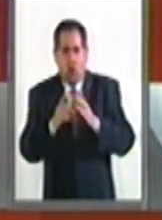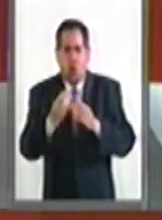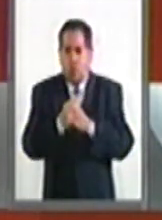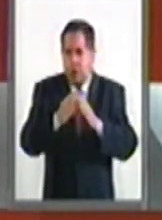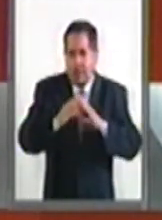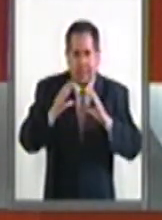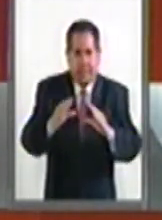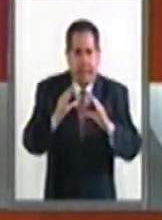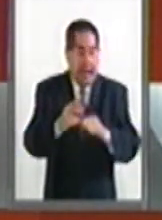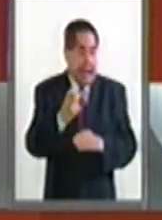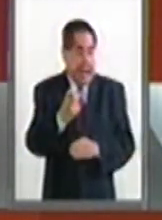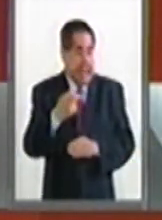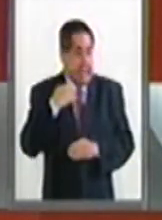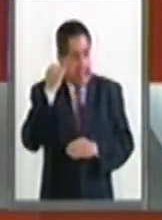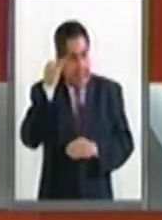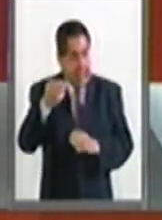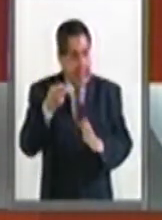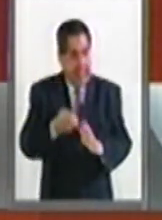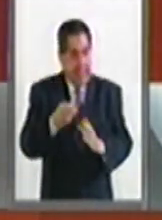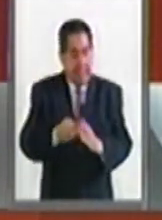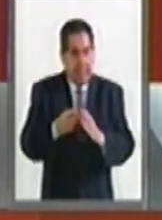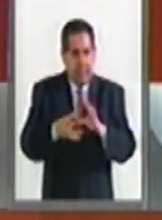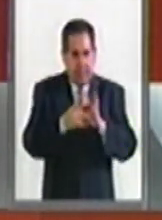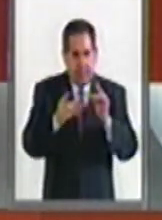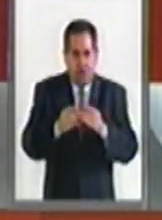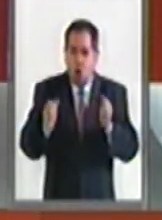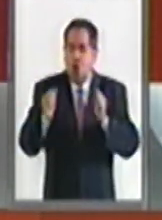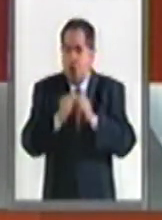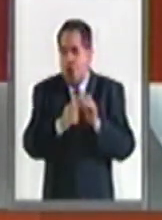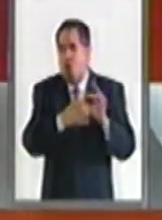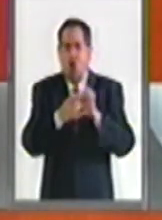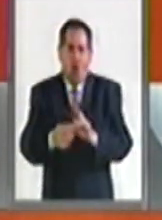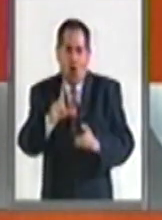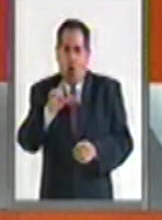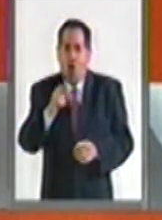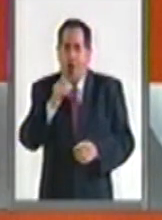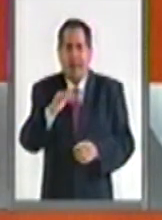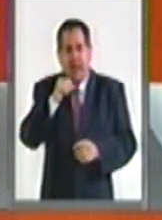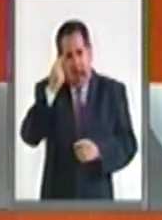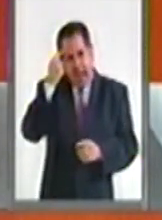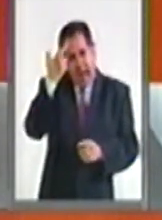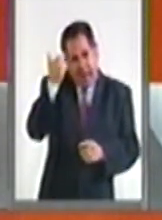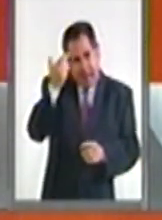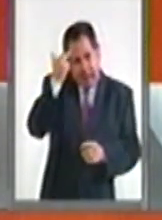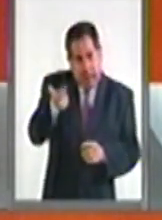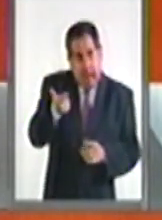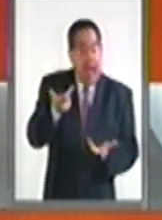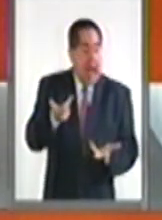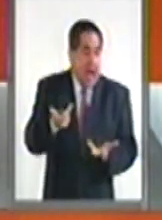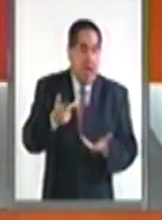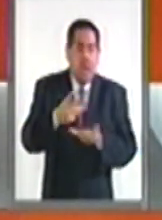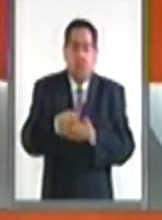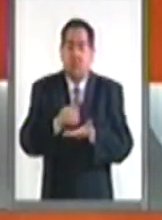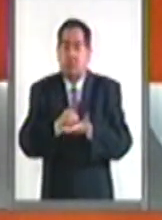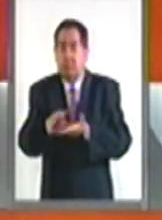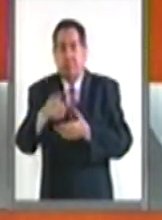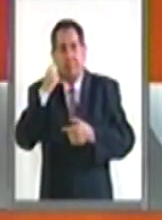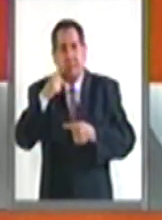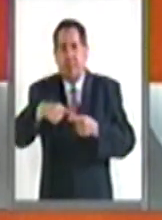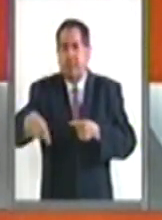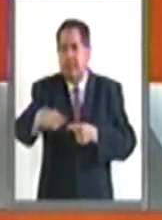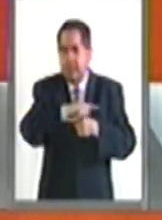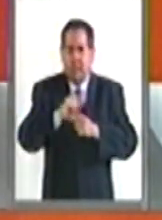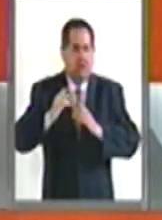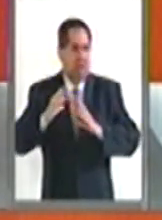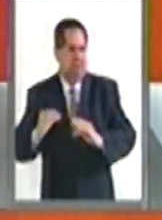enseñanza, y ese método viene de los imperativos de la lógica. Ha influido decisiva y definitivamente en los